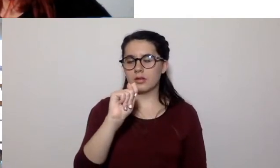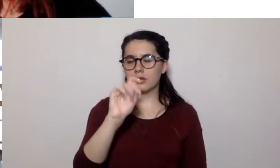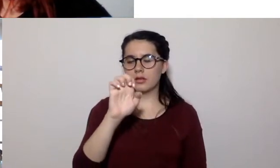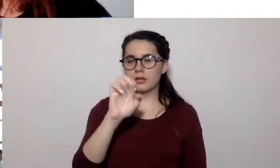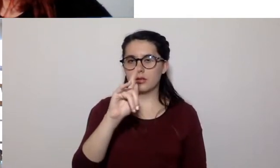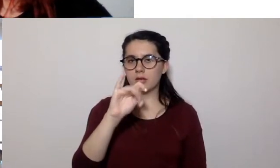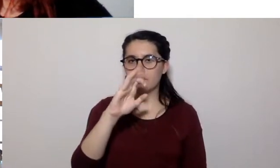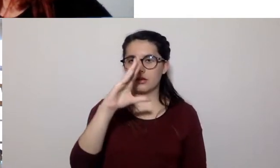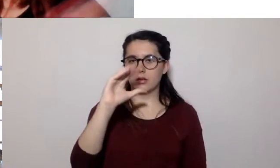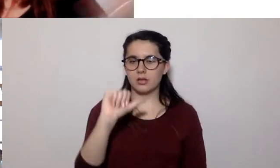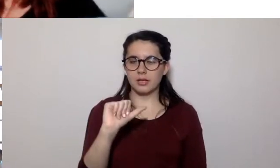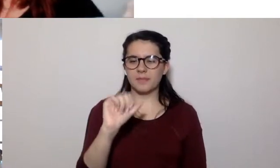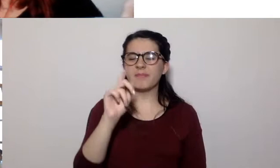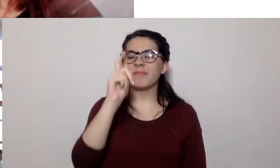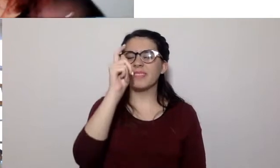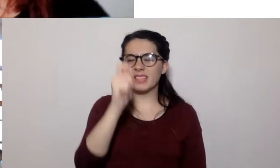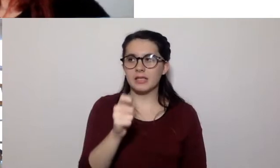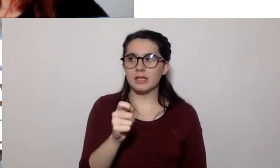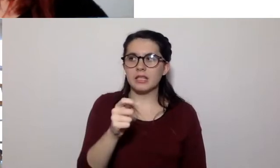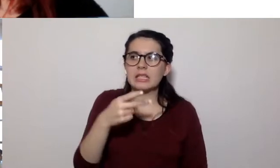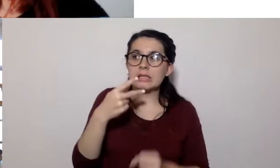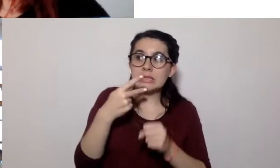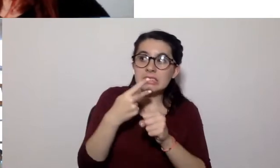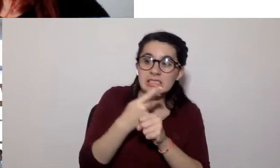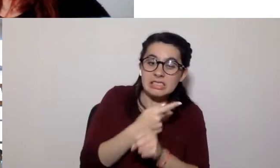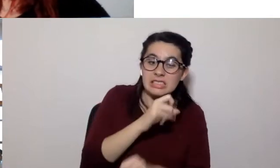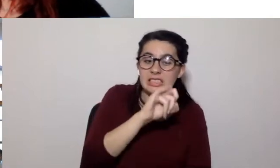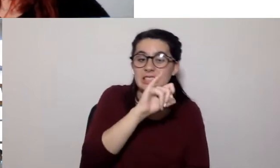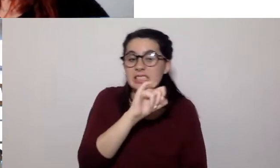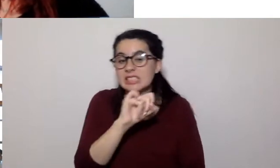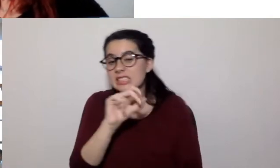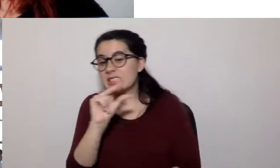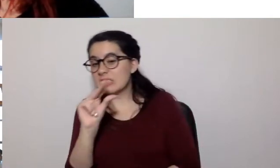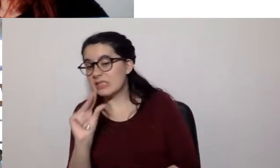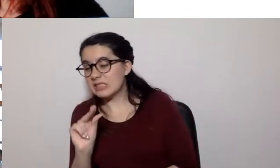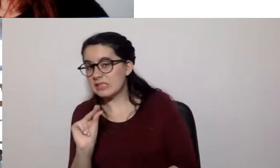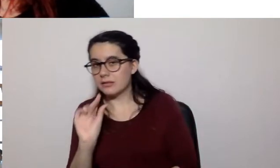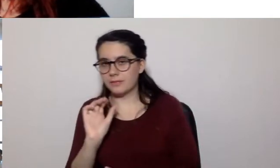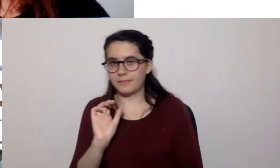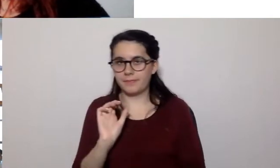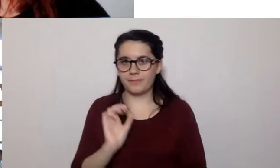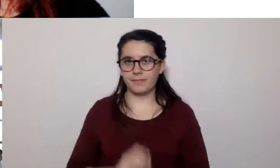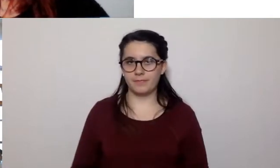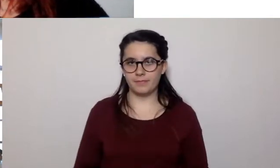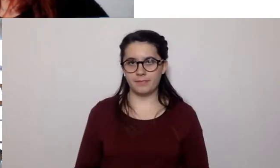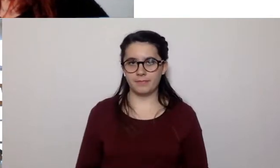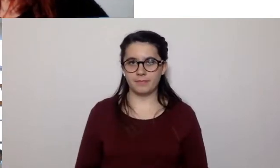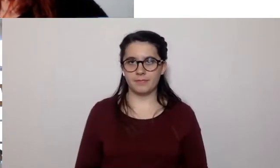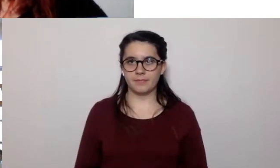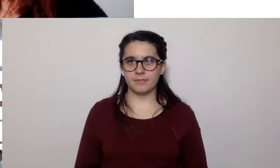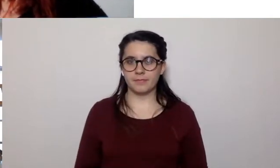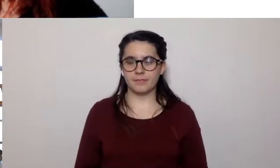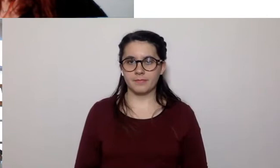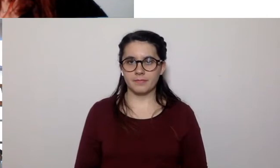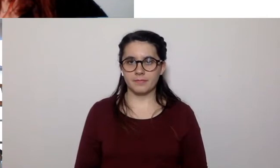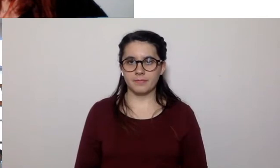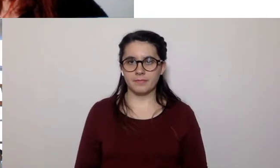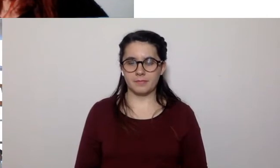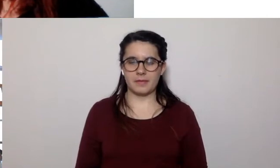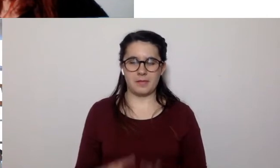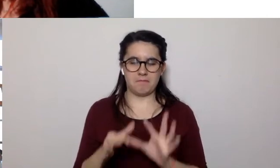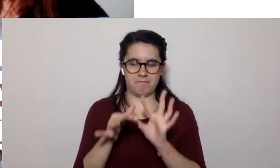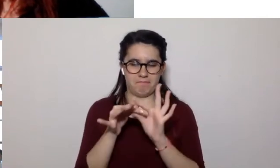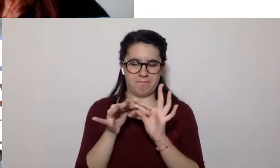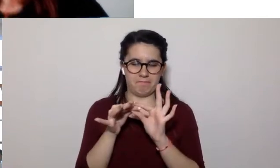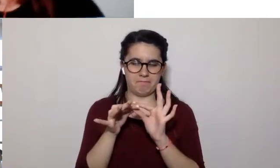y generalmente son cosas por las que yo no tengo mucho control. Y si quieres, ahorita más adelante